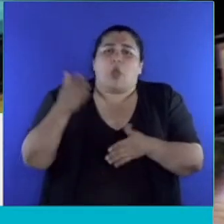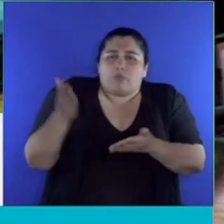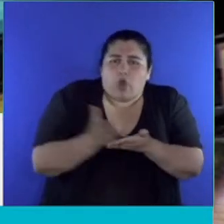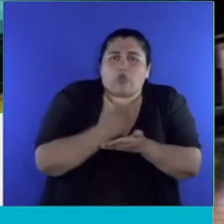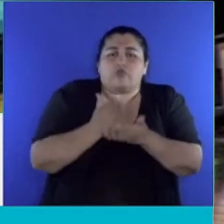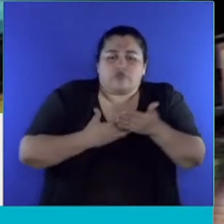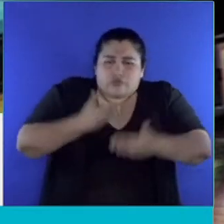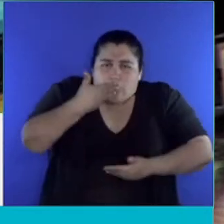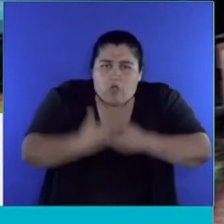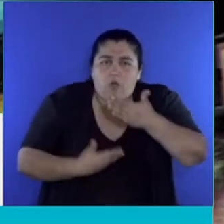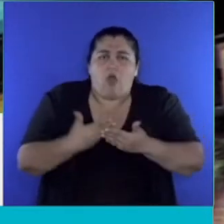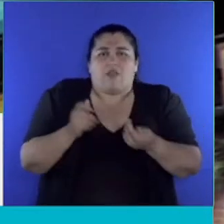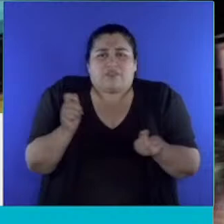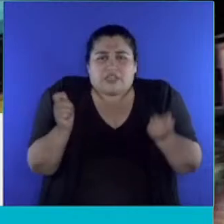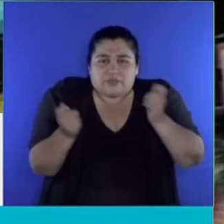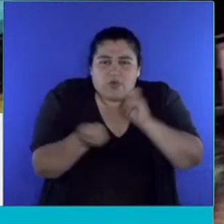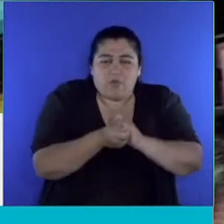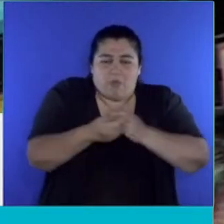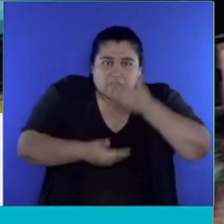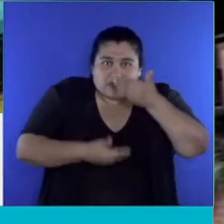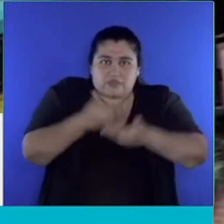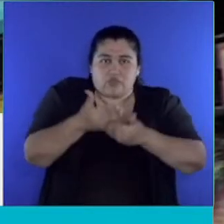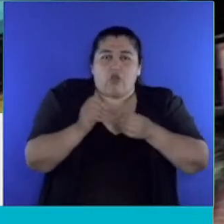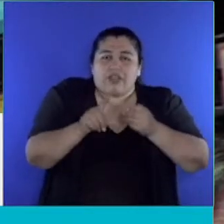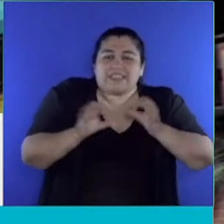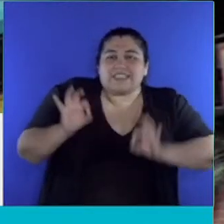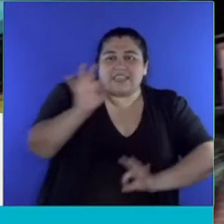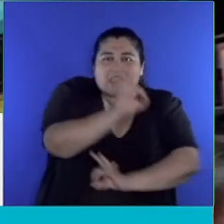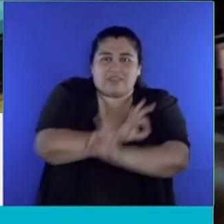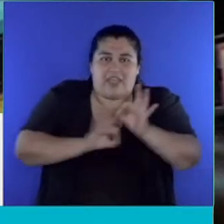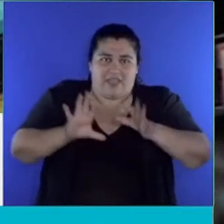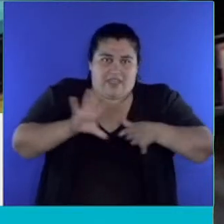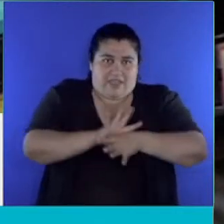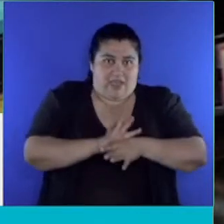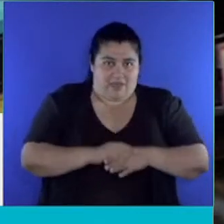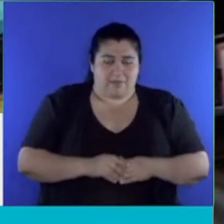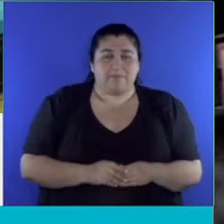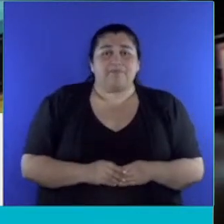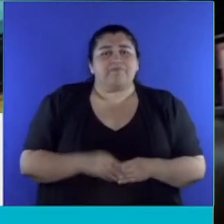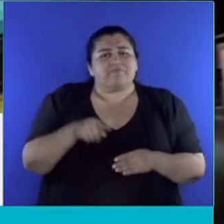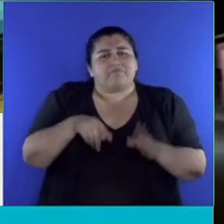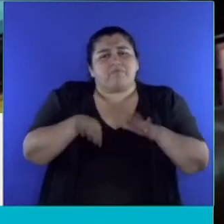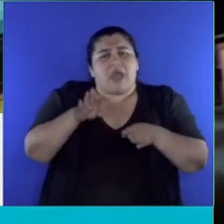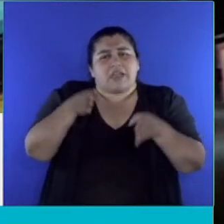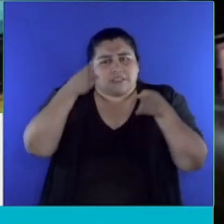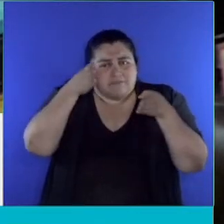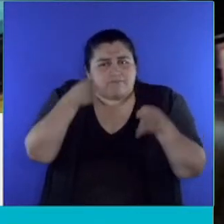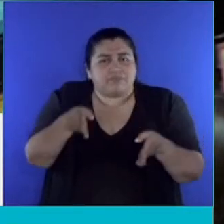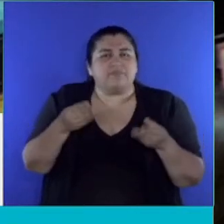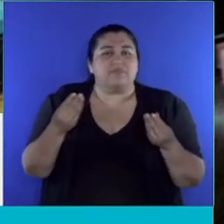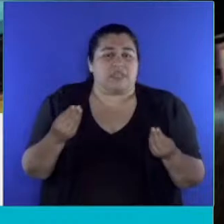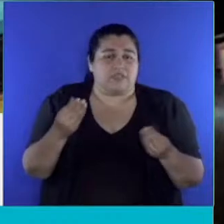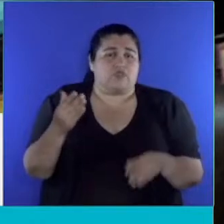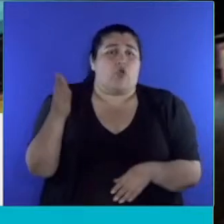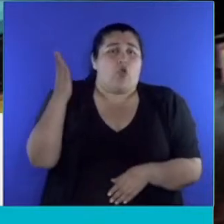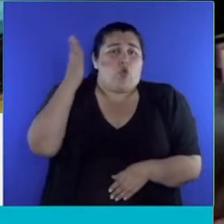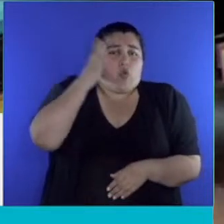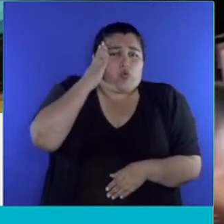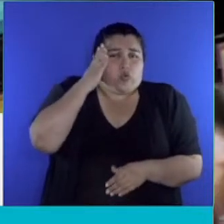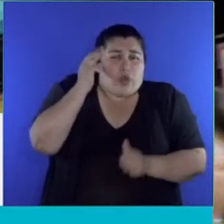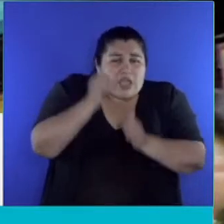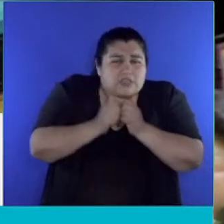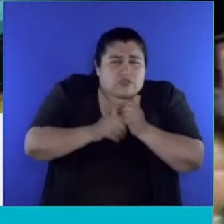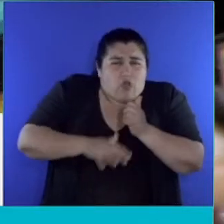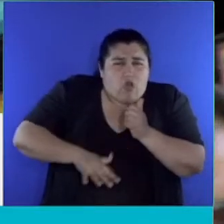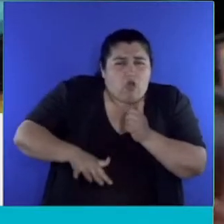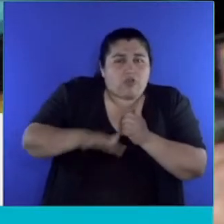de transformación y con valor estratégico. Y pone el acento en el patrimonio cultural de la provincia de Buenos